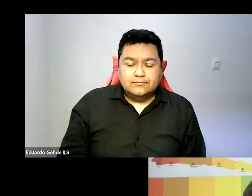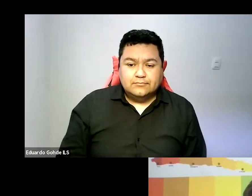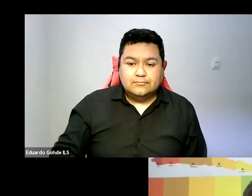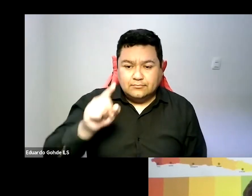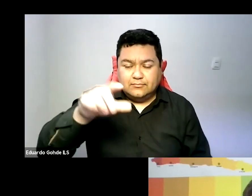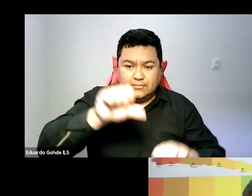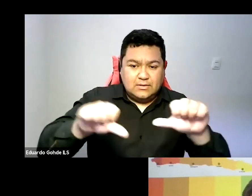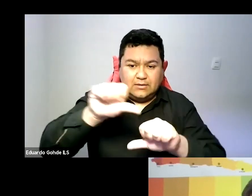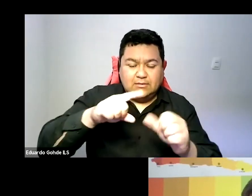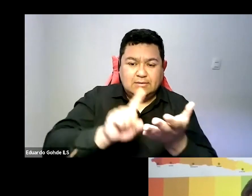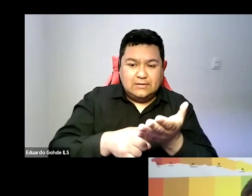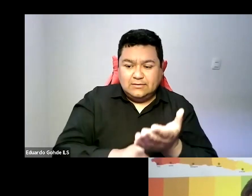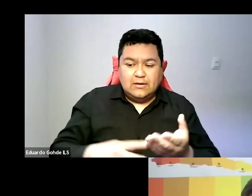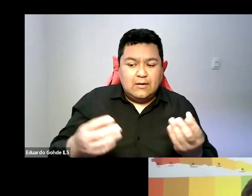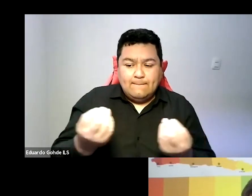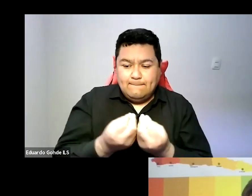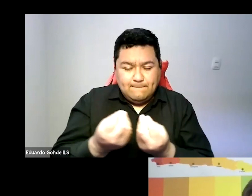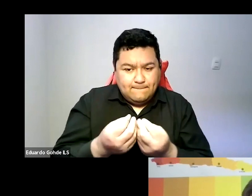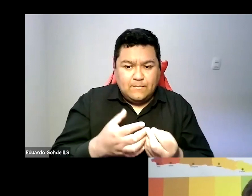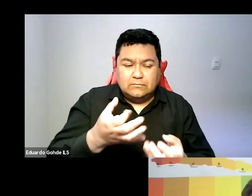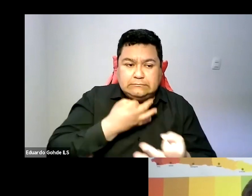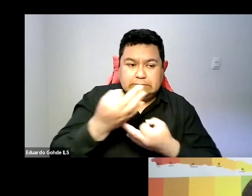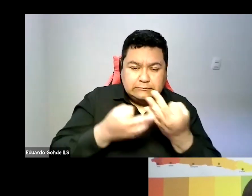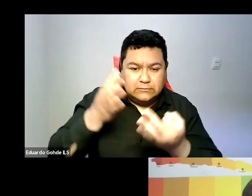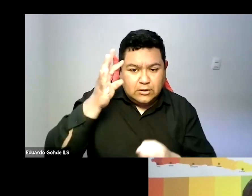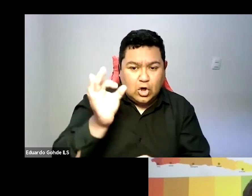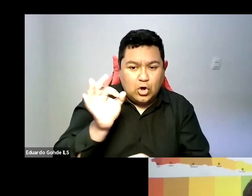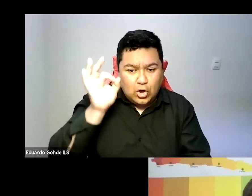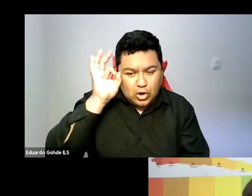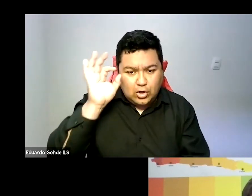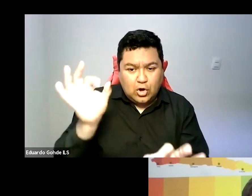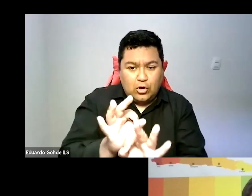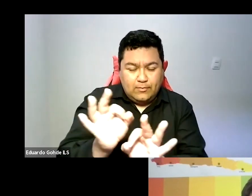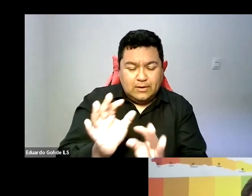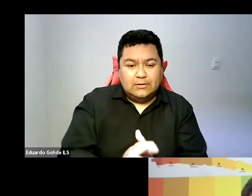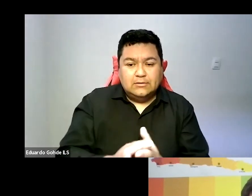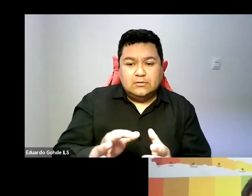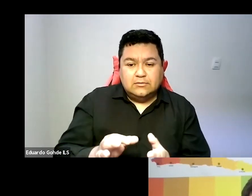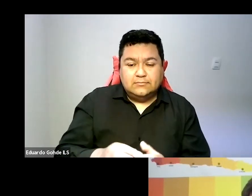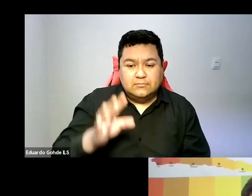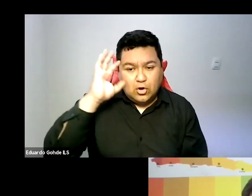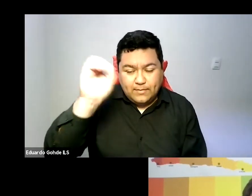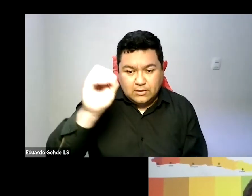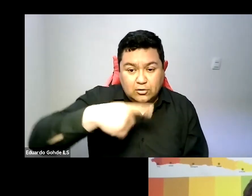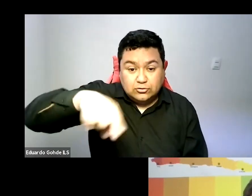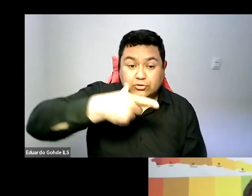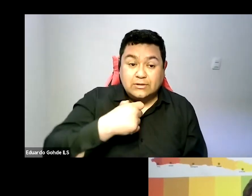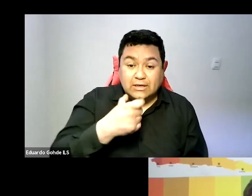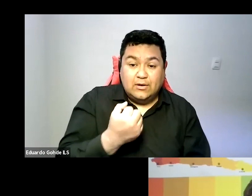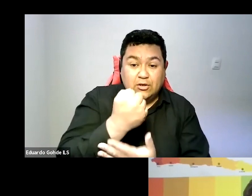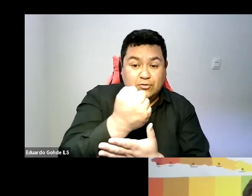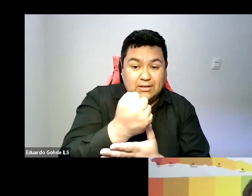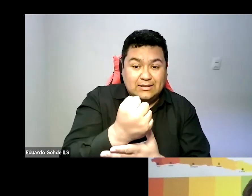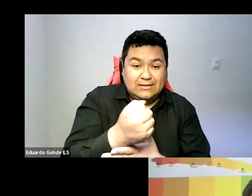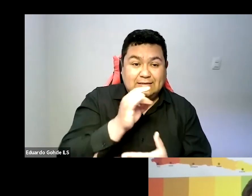y la tecnología tienen muchísimo que decir, ¿sí? Nosotros queremos aportar a la riqueza de nuestros países, por supuesto, pero también tenemos